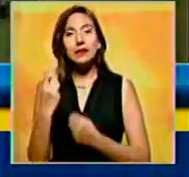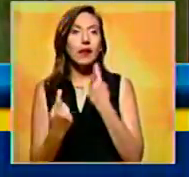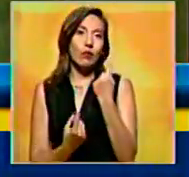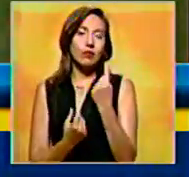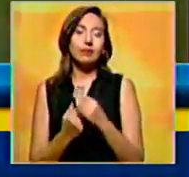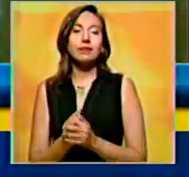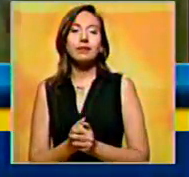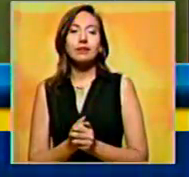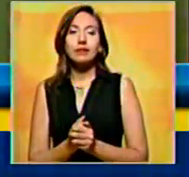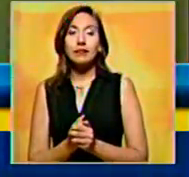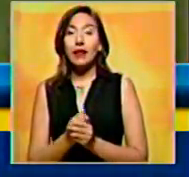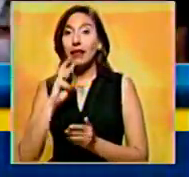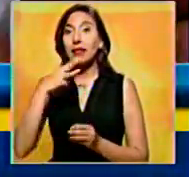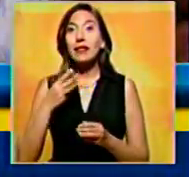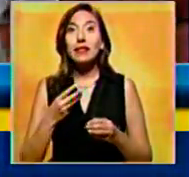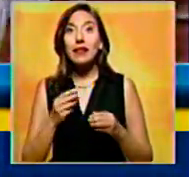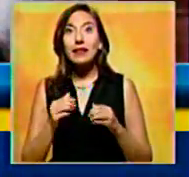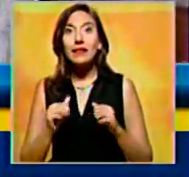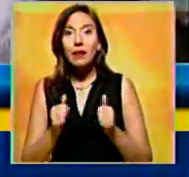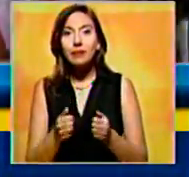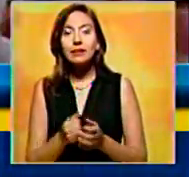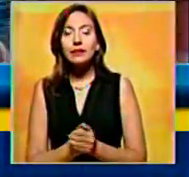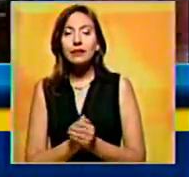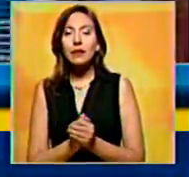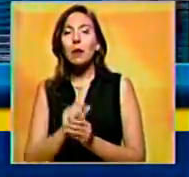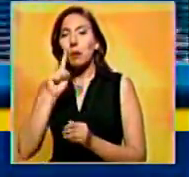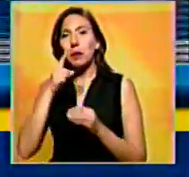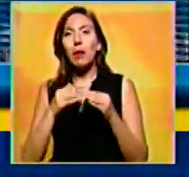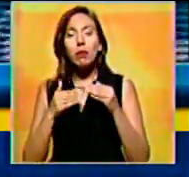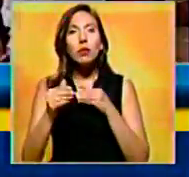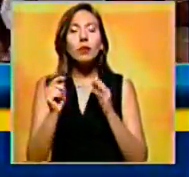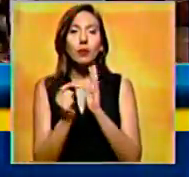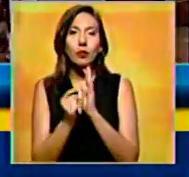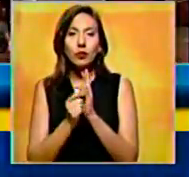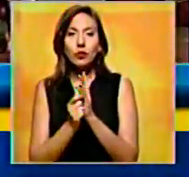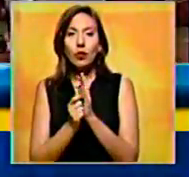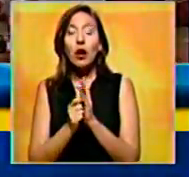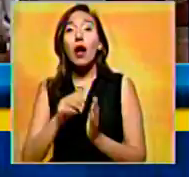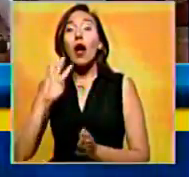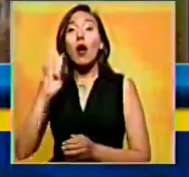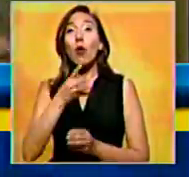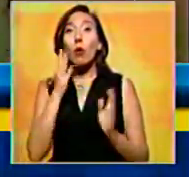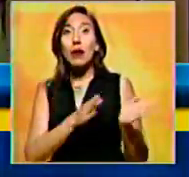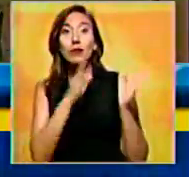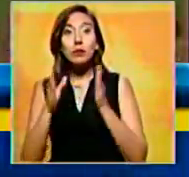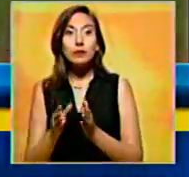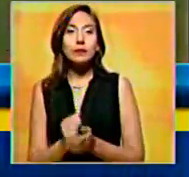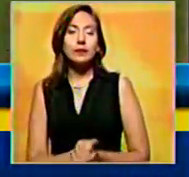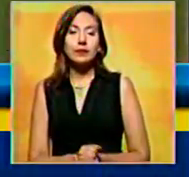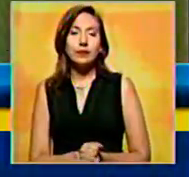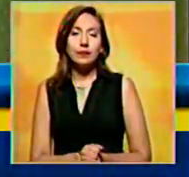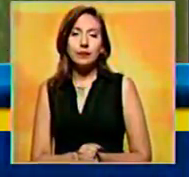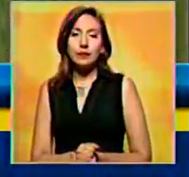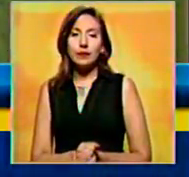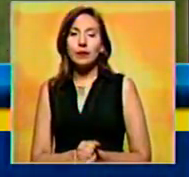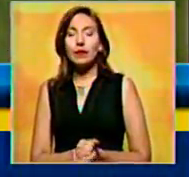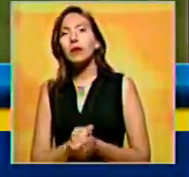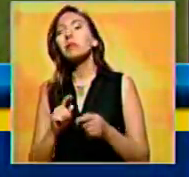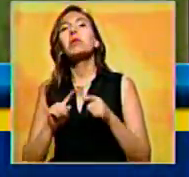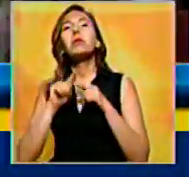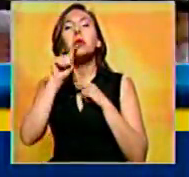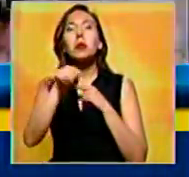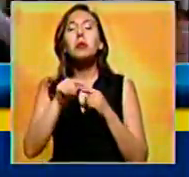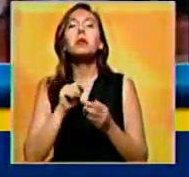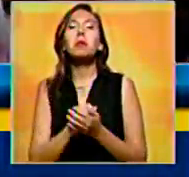En la tercera entrada, un sencillo de Daniel Mayor atrajo la primera anotación del Caracas, mientras que en el cuarto capítulo, hit de Gregorio Petit